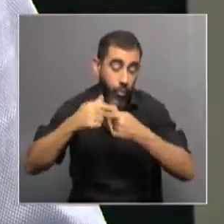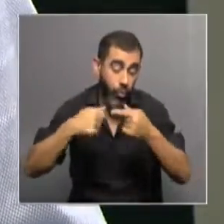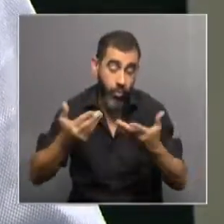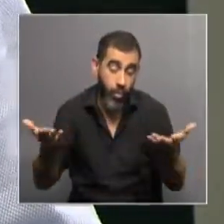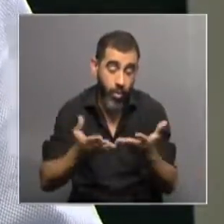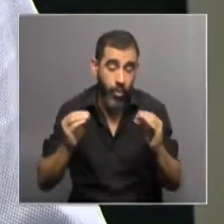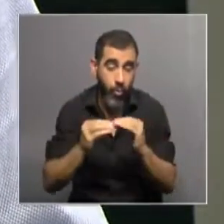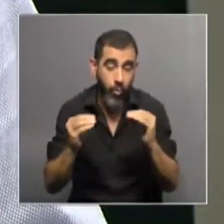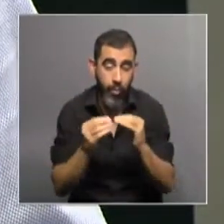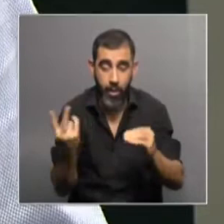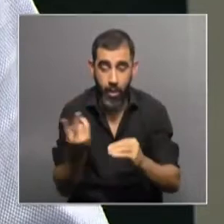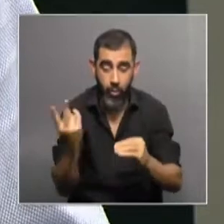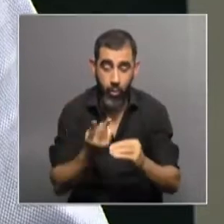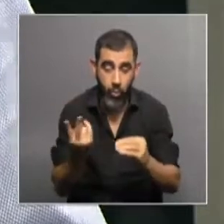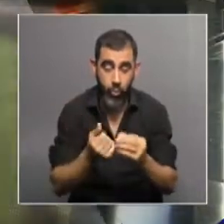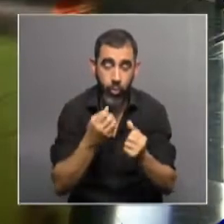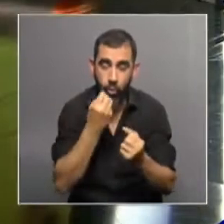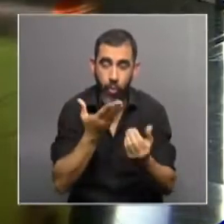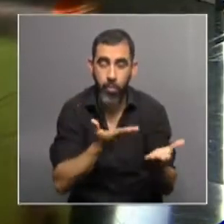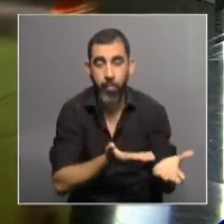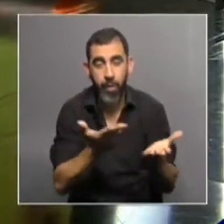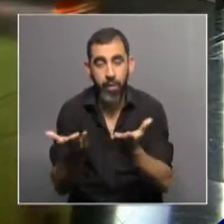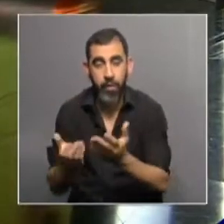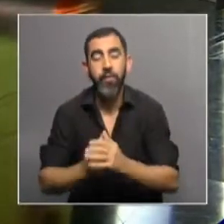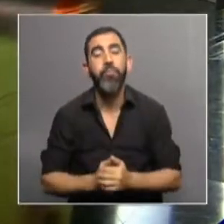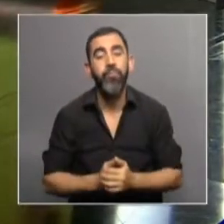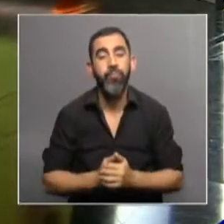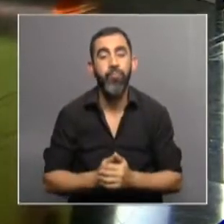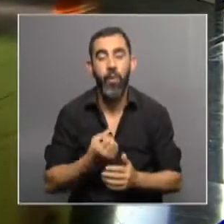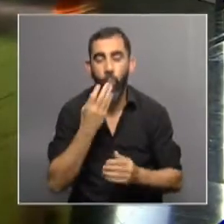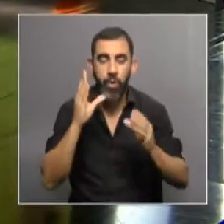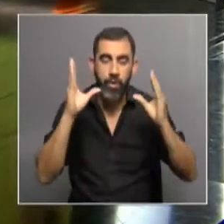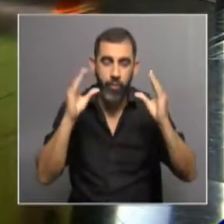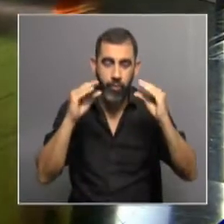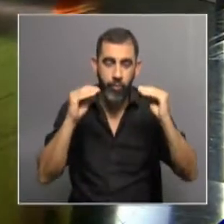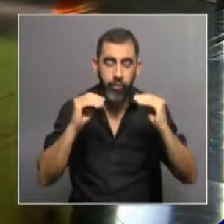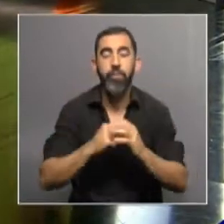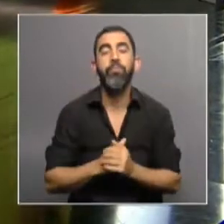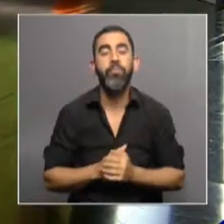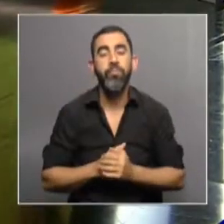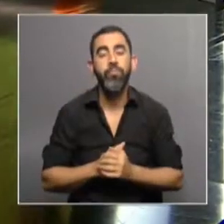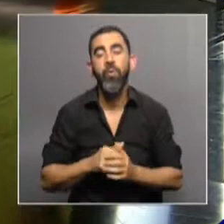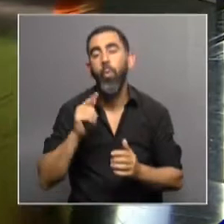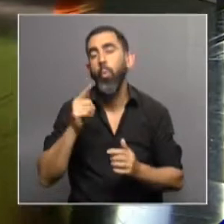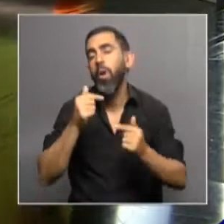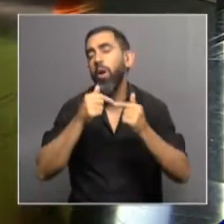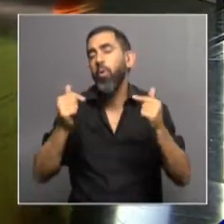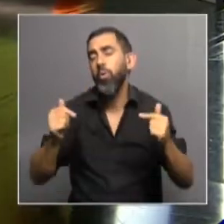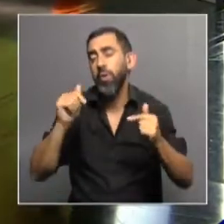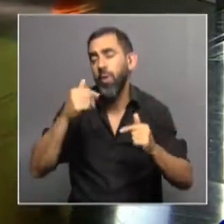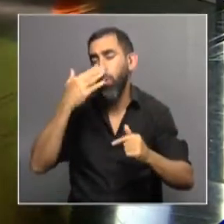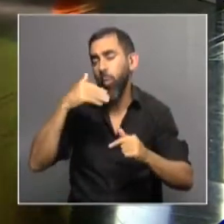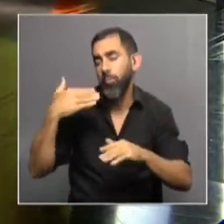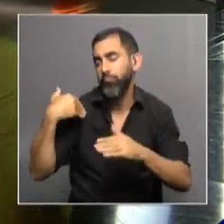con Daniela Hitchford, con Alejandra Perron. ¿Cómo andan? Bienvenidas. Buenas noches. Buenas noches. Una de las cosas que ha pasado en este